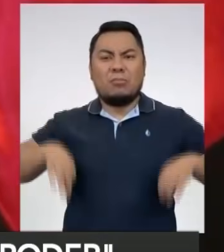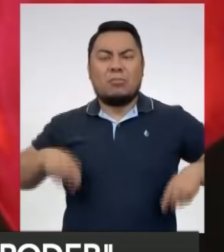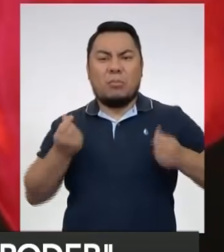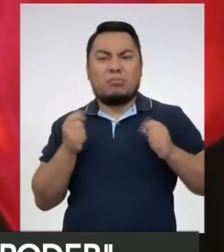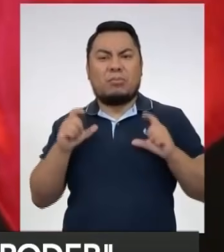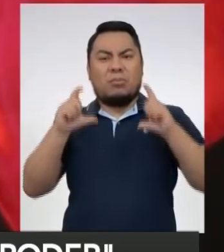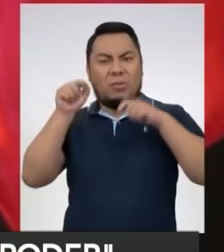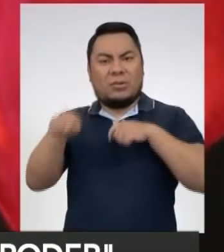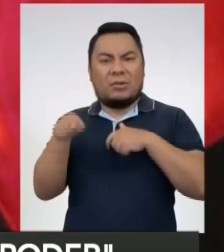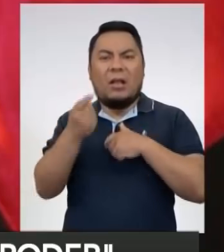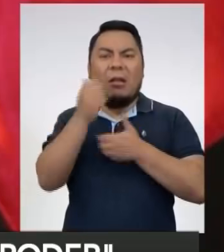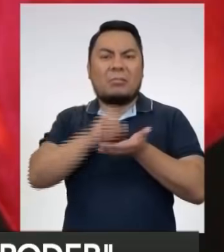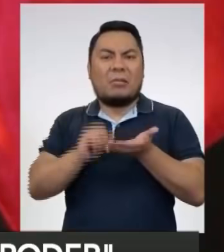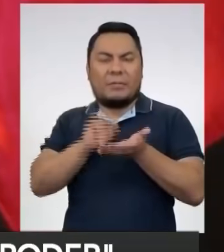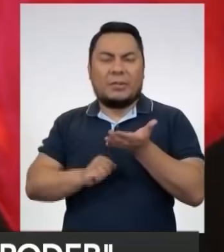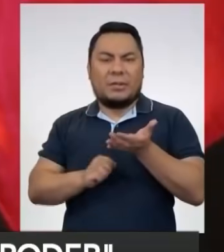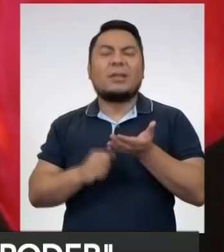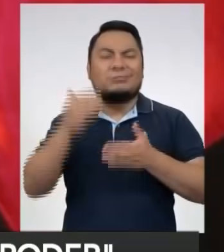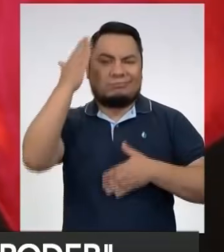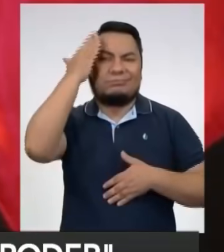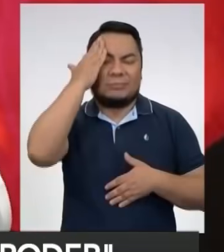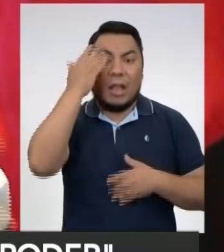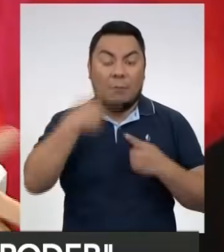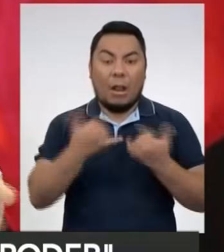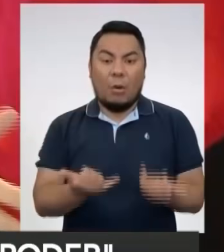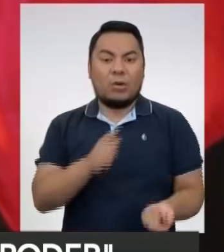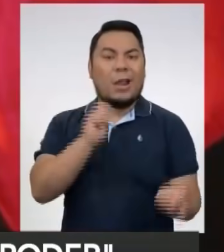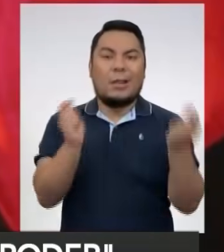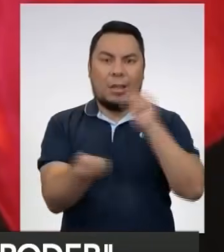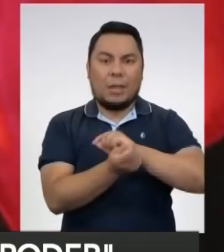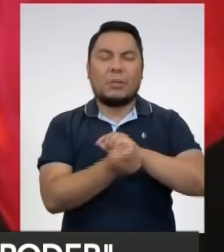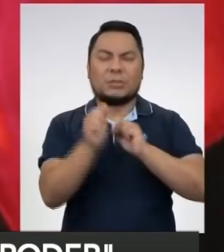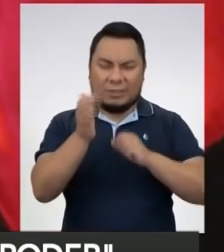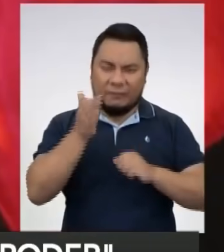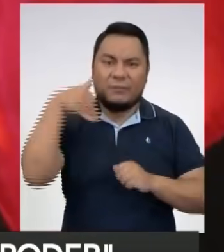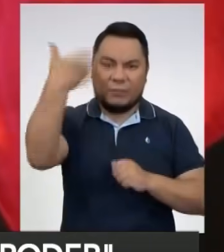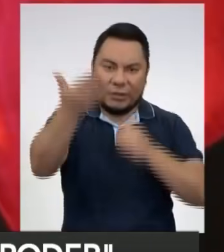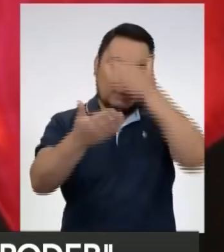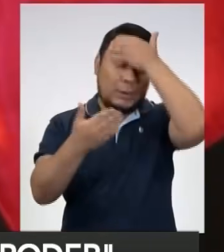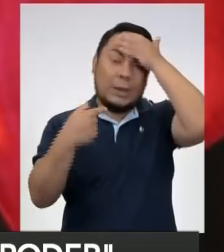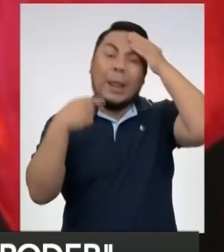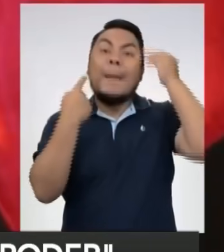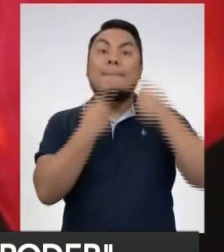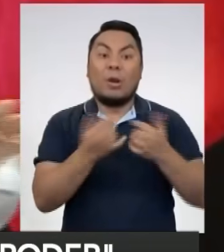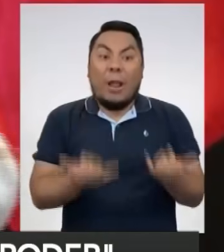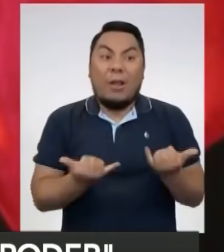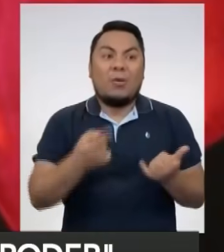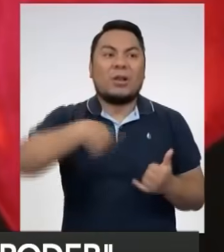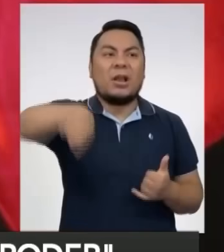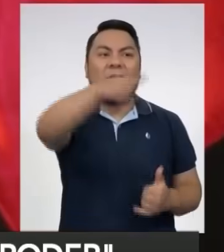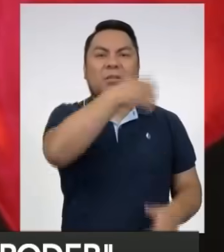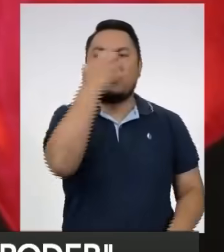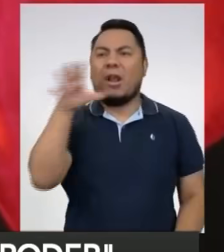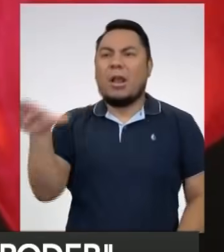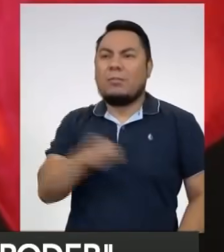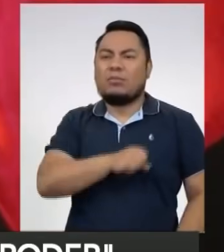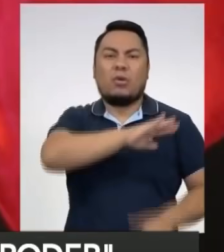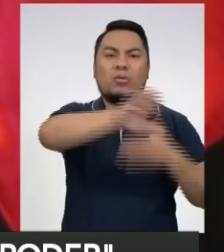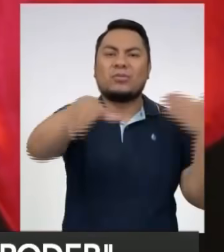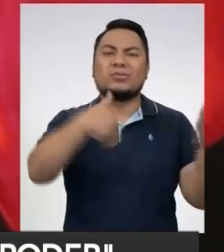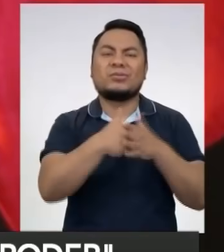las AFPs, pero no a través de la liberación de un fondo que ahora puede generar perjuicios por estas distorsiones que hemos